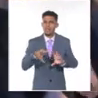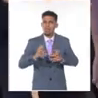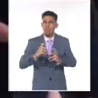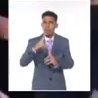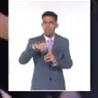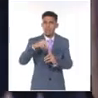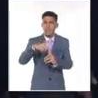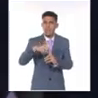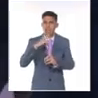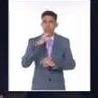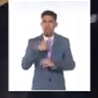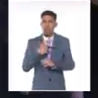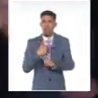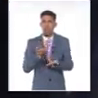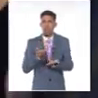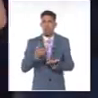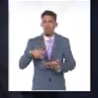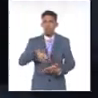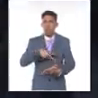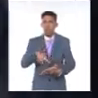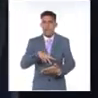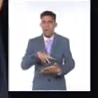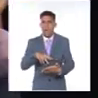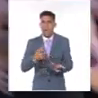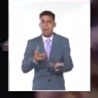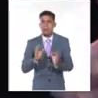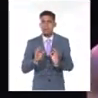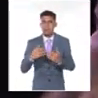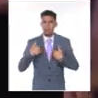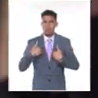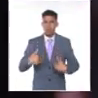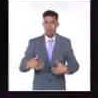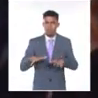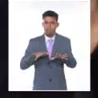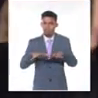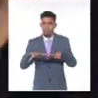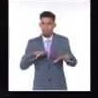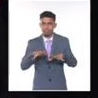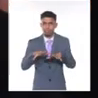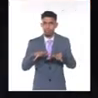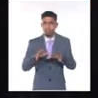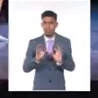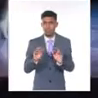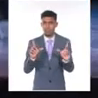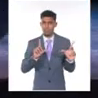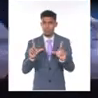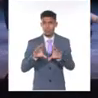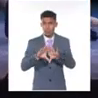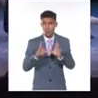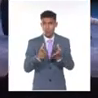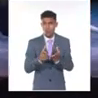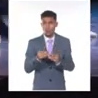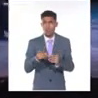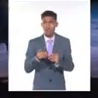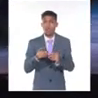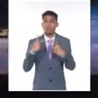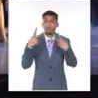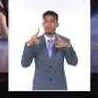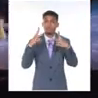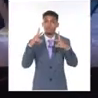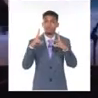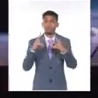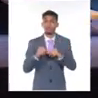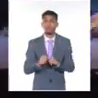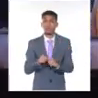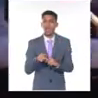danzaria, movimientos e intensidad del cuerpo con sentido expresivo. A fuerza de talento y profesionalidad, marca